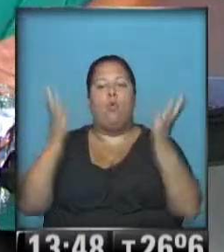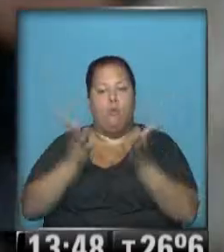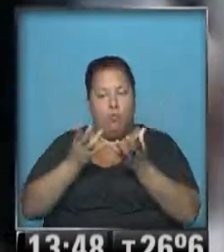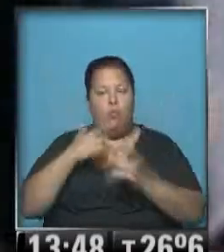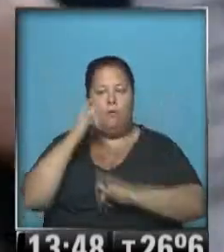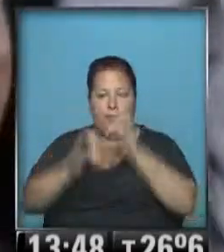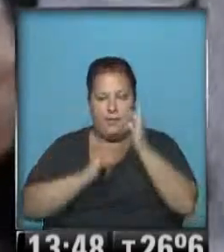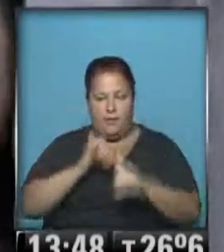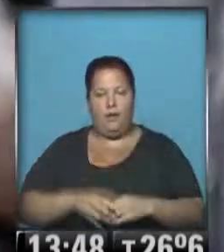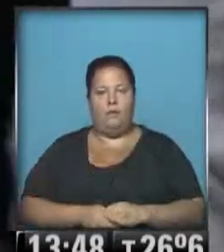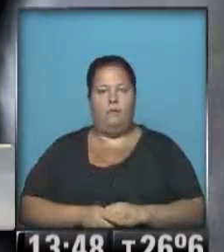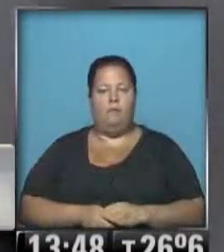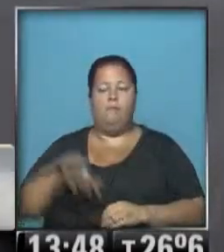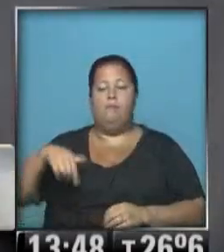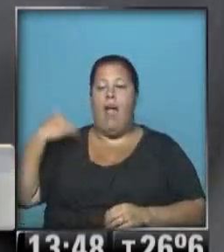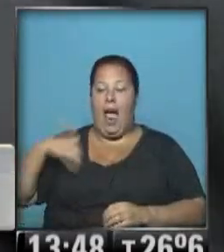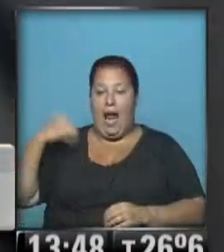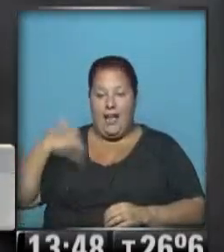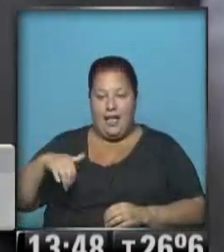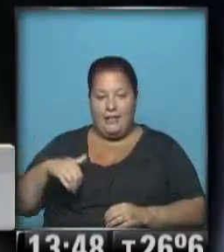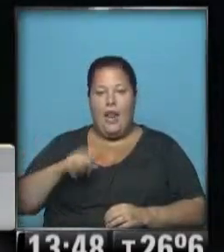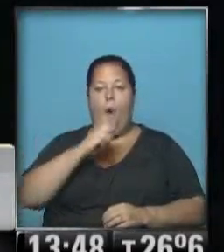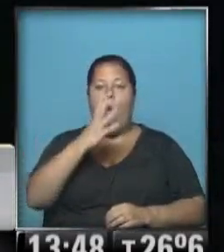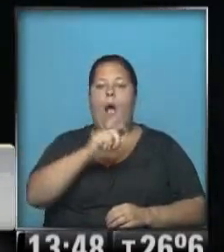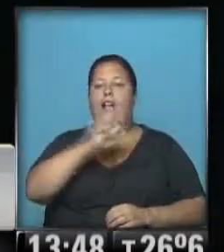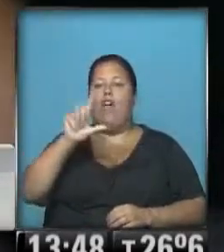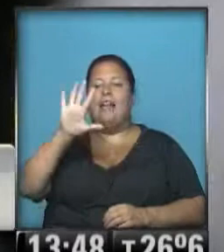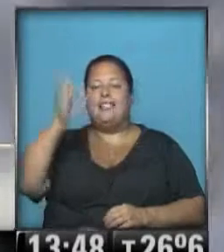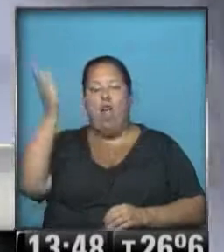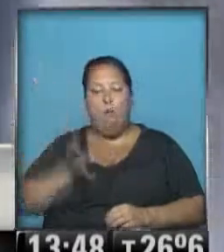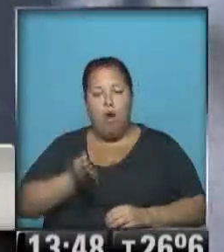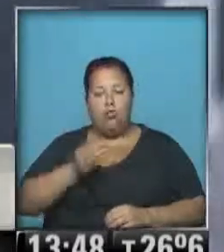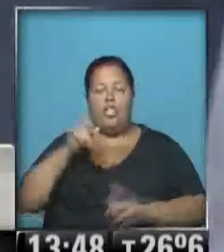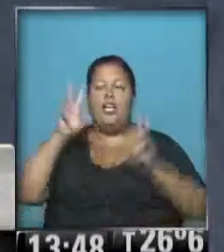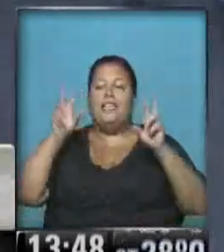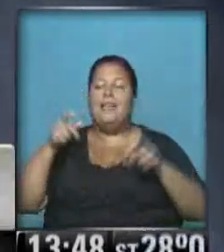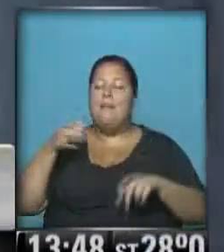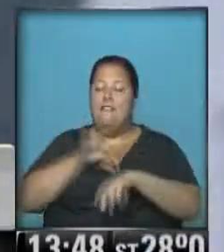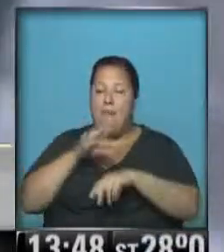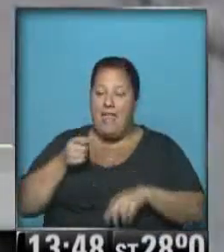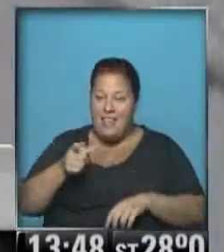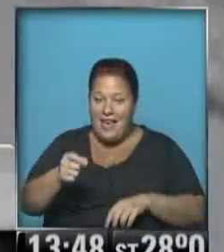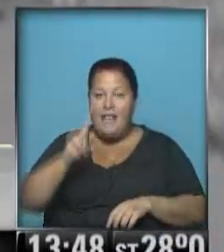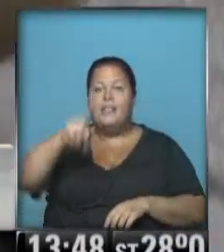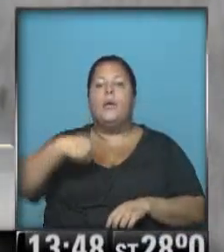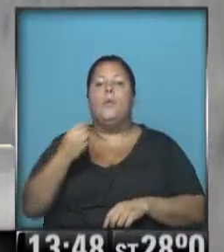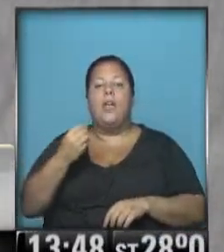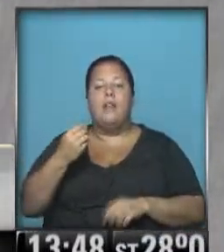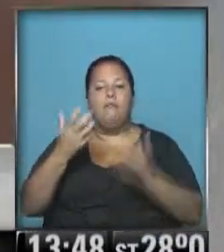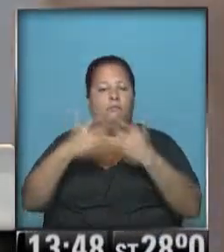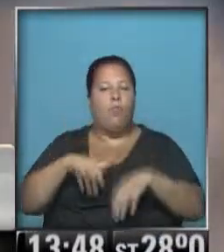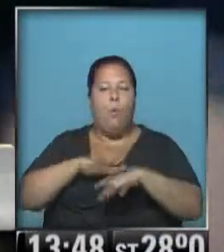detalles. En la Argentina, del 4 al 5% de los casos de cáncer son atribuibles